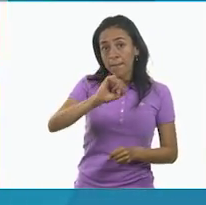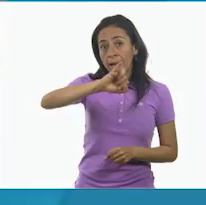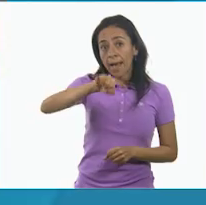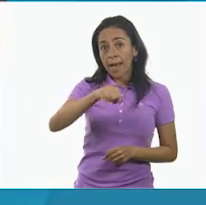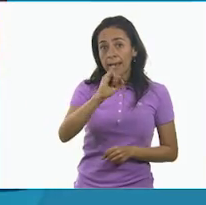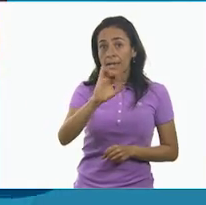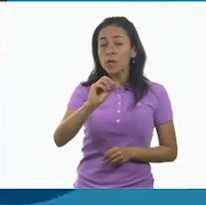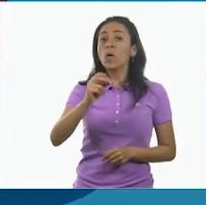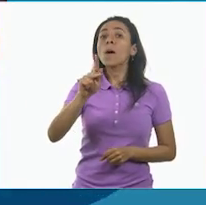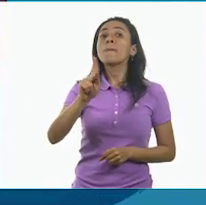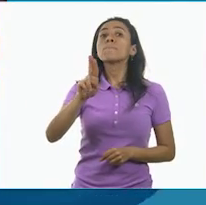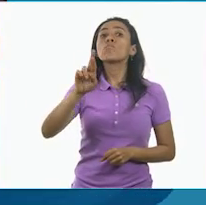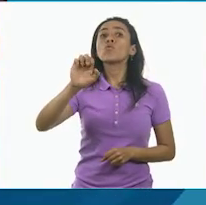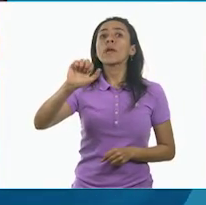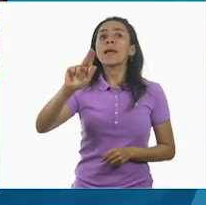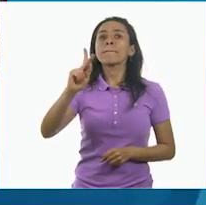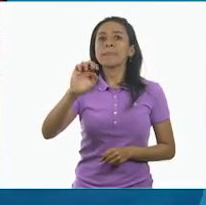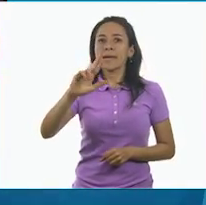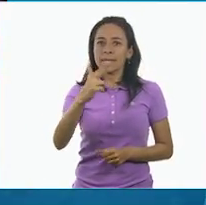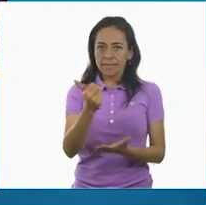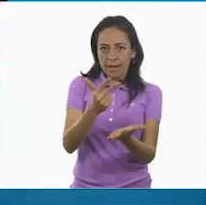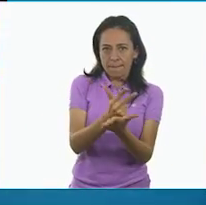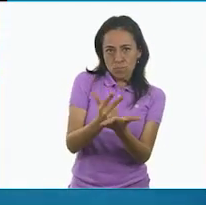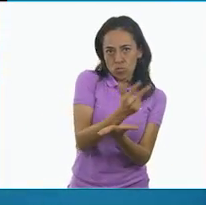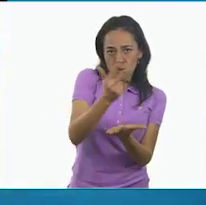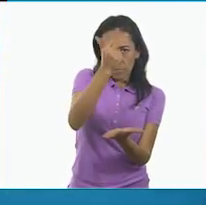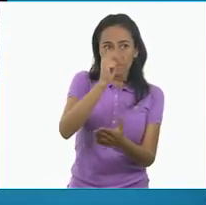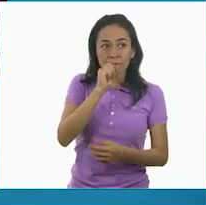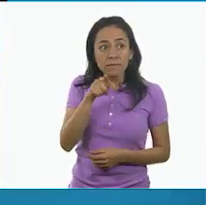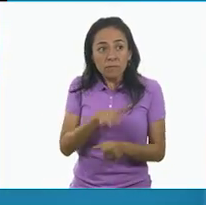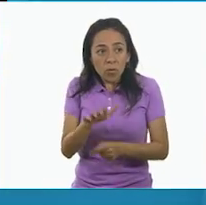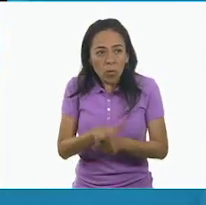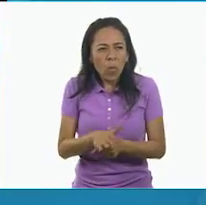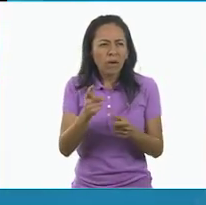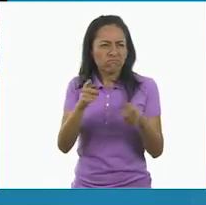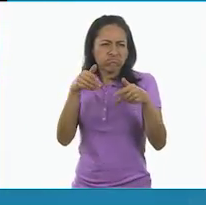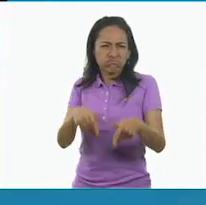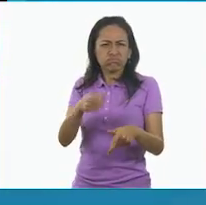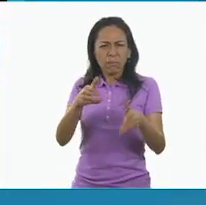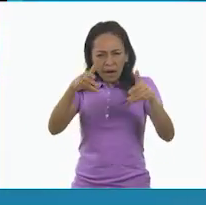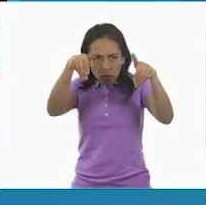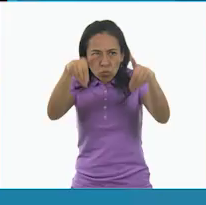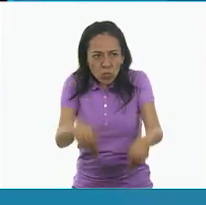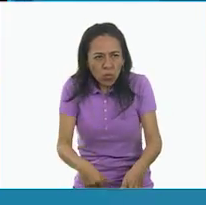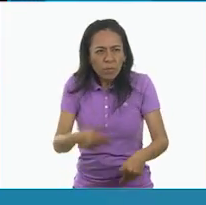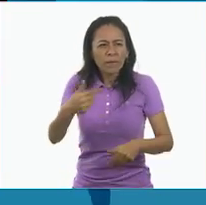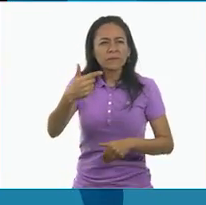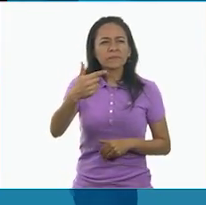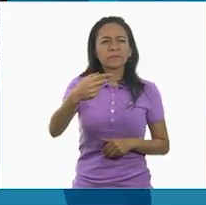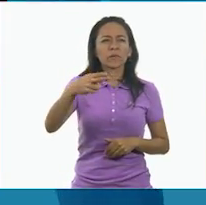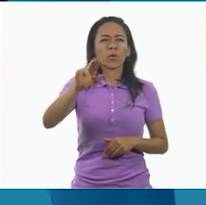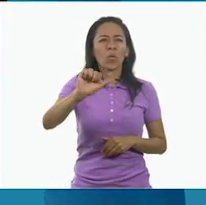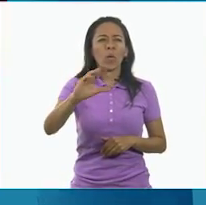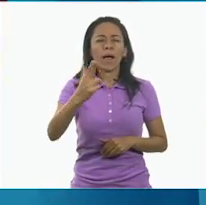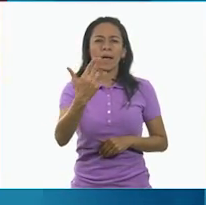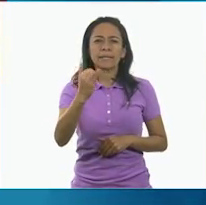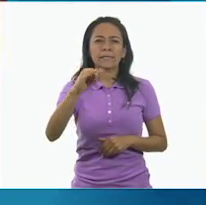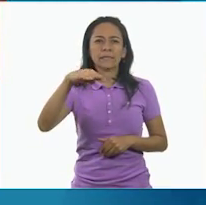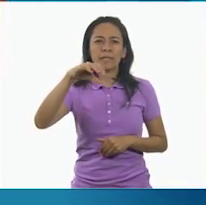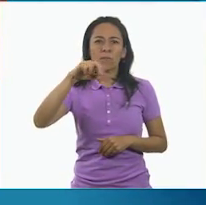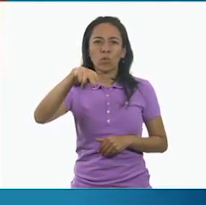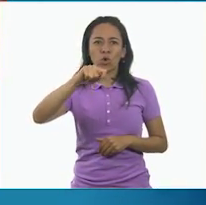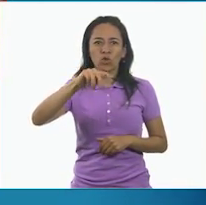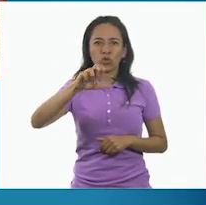Purépecha. Se identifican basamentos circulares y tumbas de Tiro. Aquí se encuentran los asentamientos de